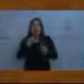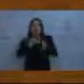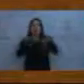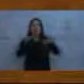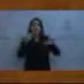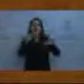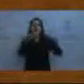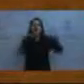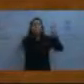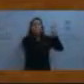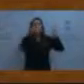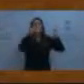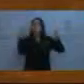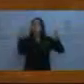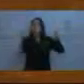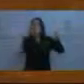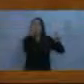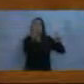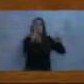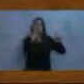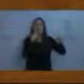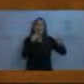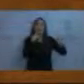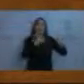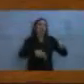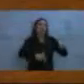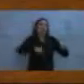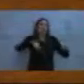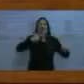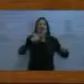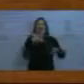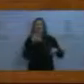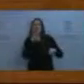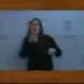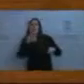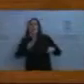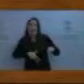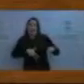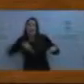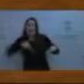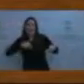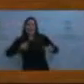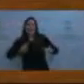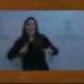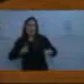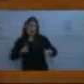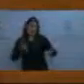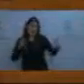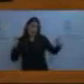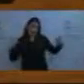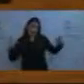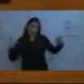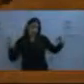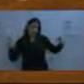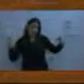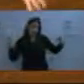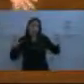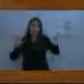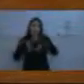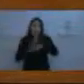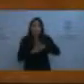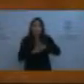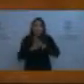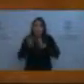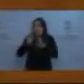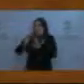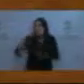4 titulares, donde pone director general, pone general, que me parece estupendo, Señoría, y está traducido al su tiempo ha asturiano. concluido. Pero todo lo demás está en castellano. Termino,